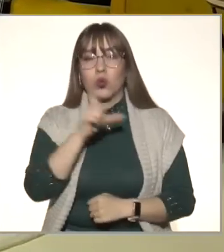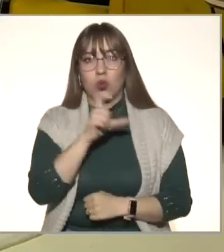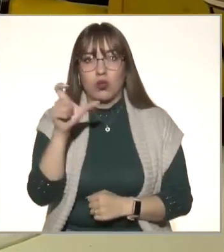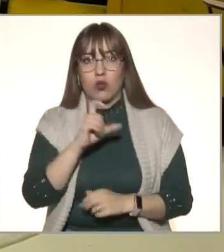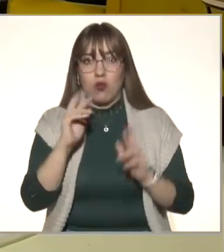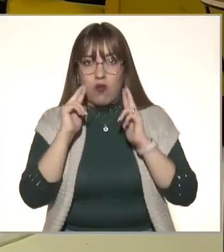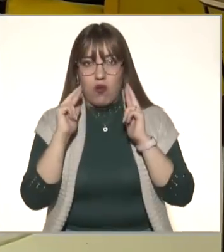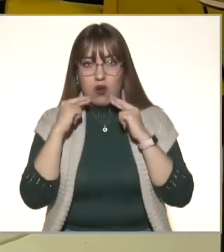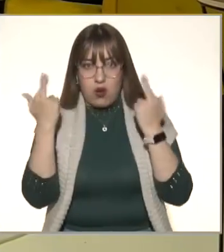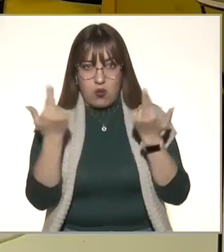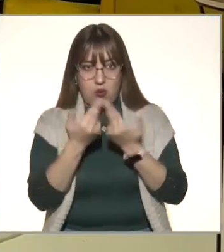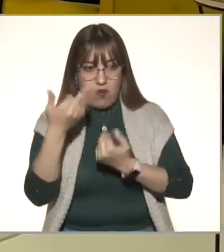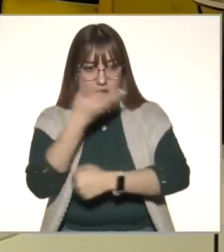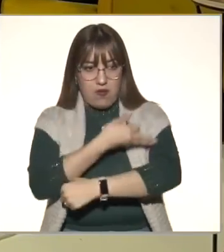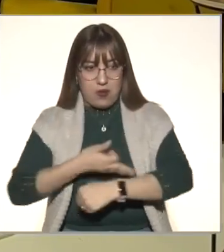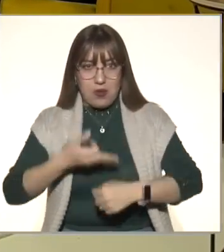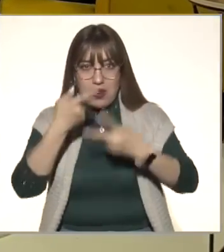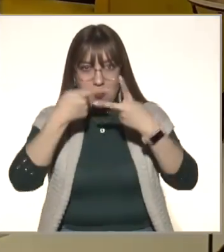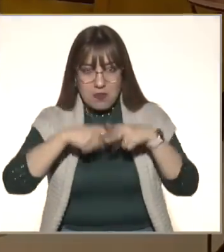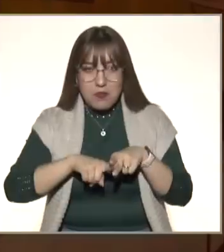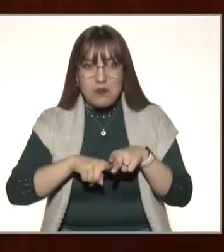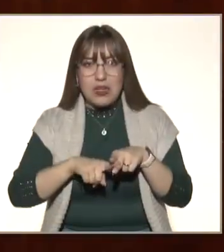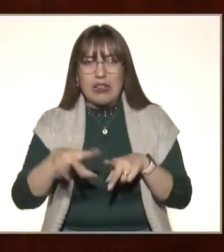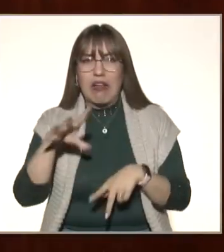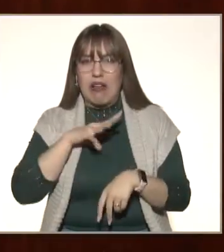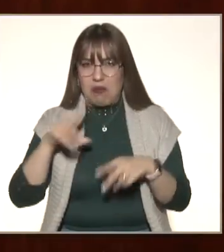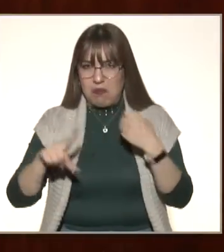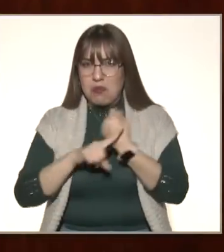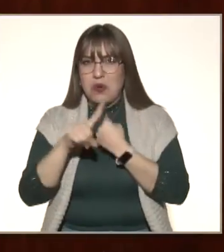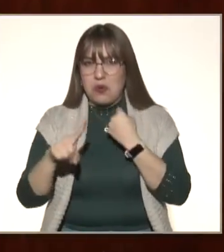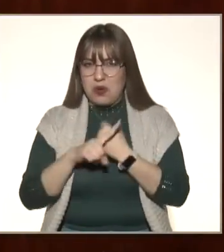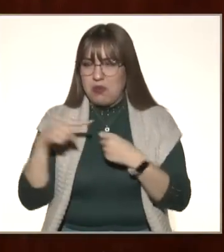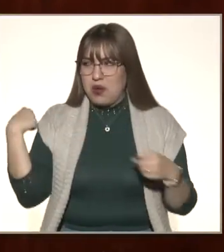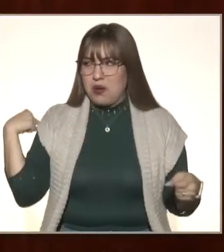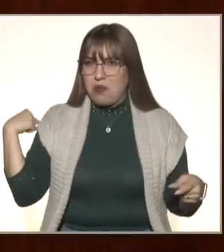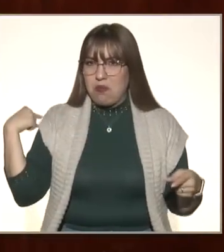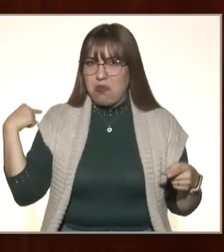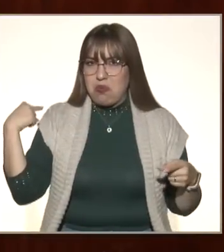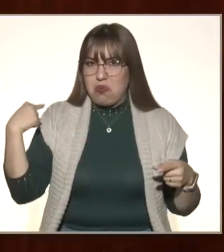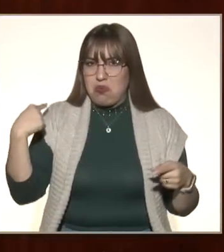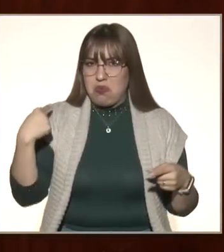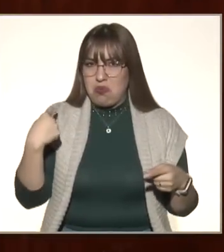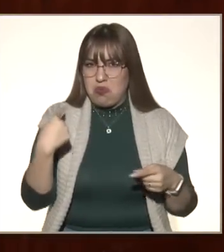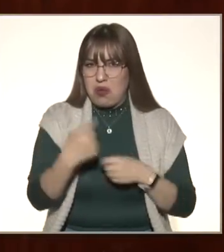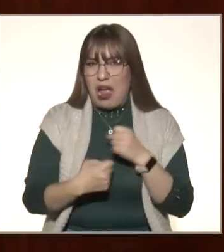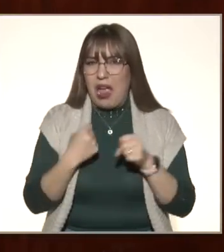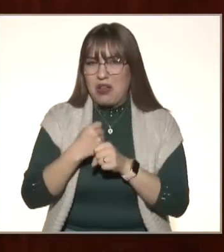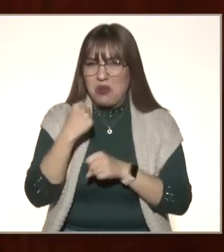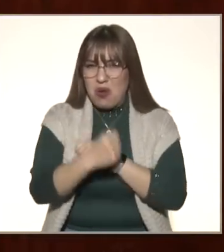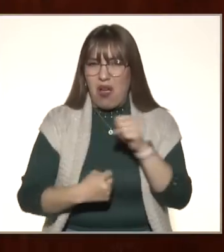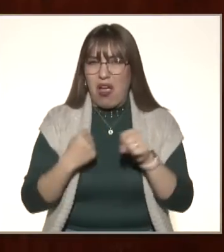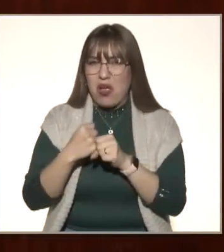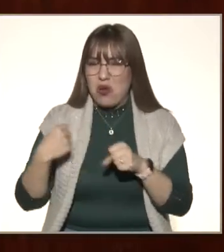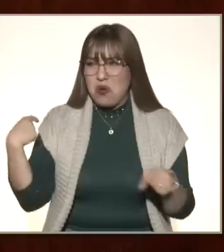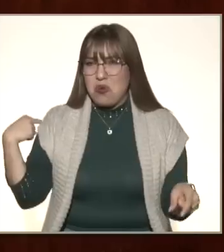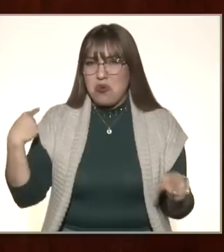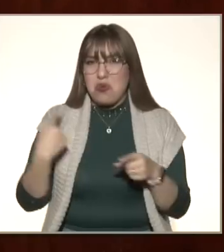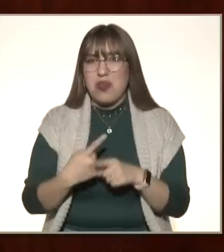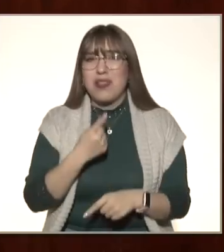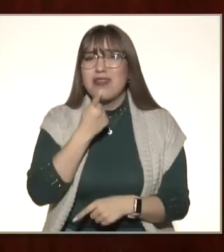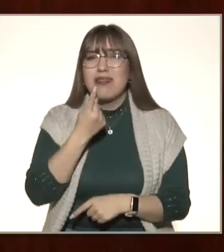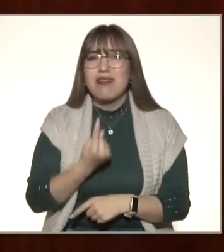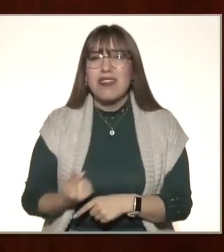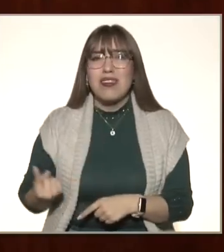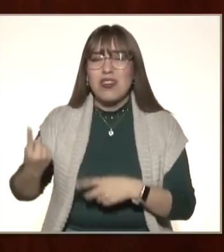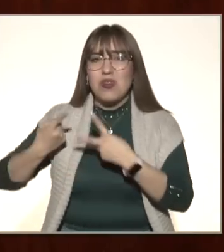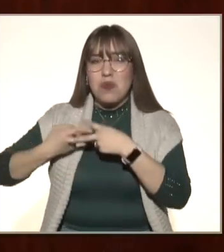cuando emerge el conflicto, lo que no se ha gestionado, no nada más este año, sino años anteriores, ya lo mencionaba, desde niños, ¿no? Y